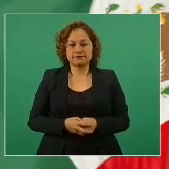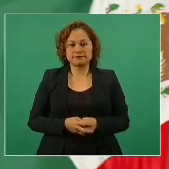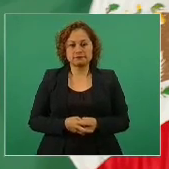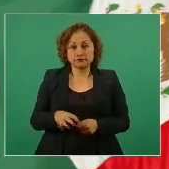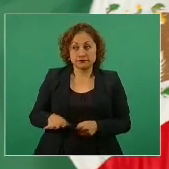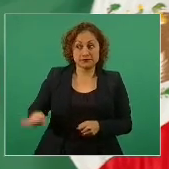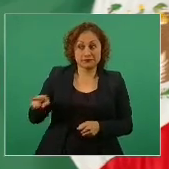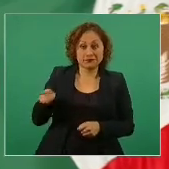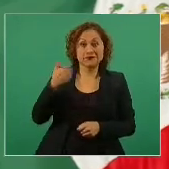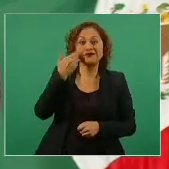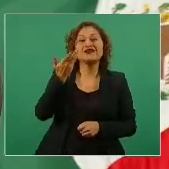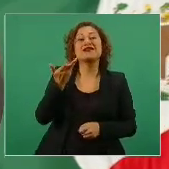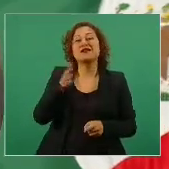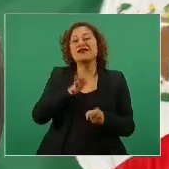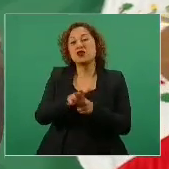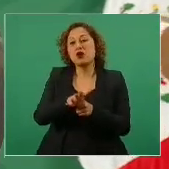Y lo que quieren es